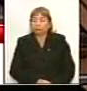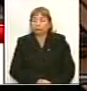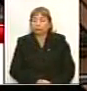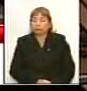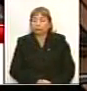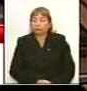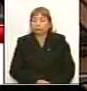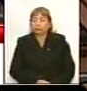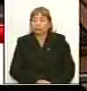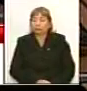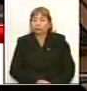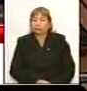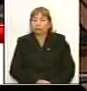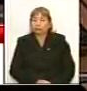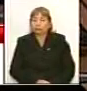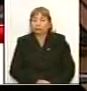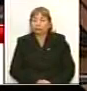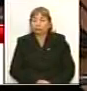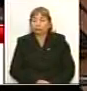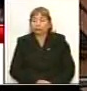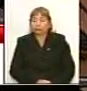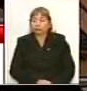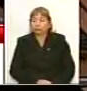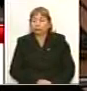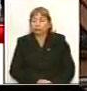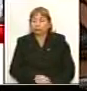algún señor de congresistas con respecto al predictamen?